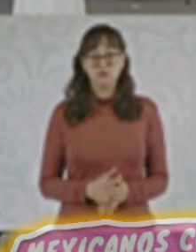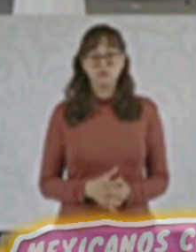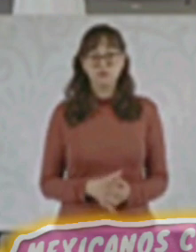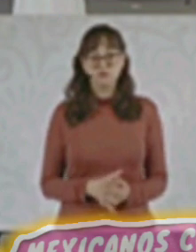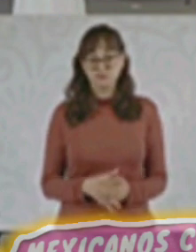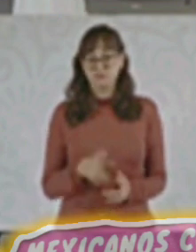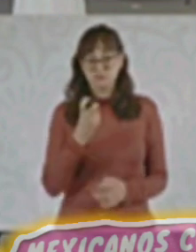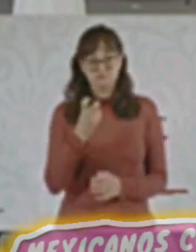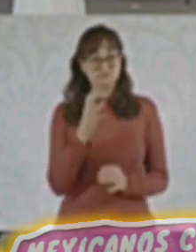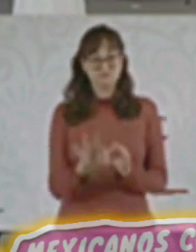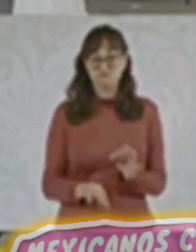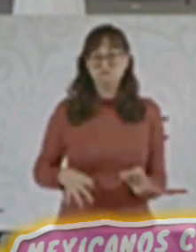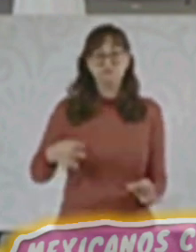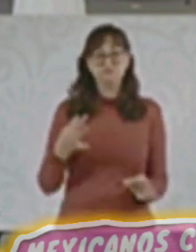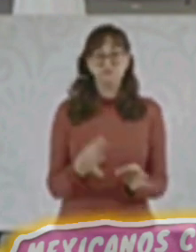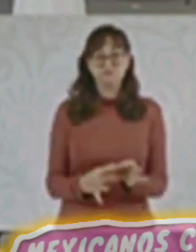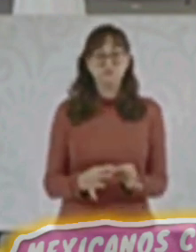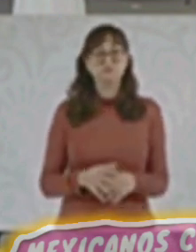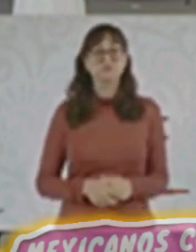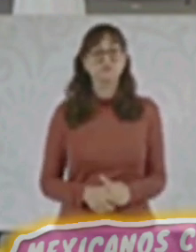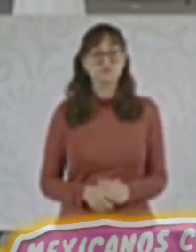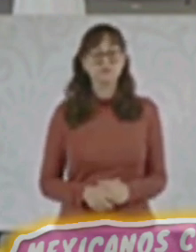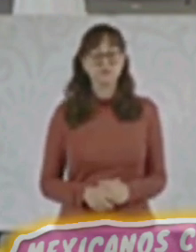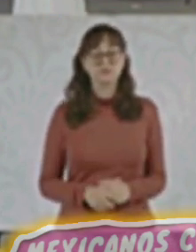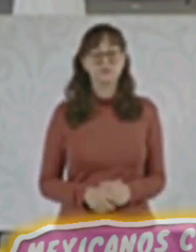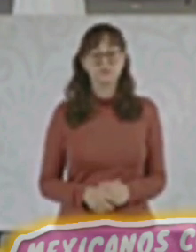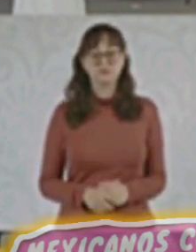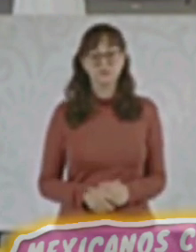son todas. ¿Es cuánto?